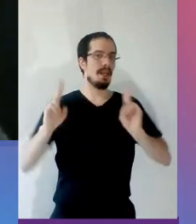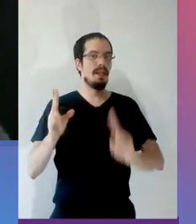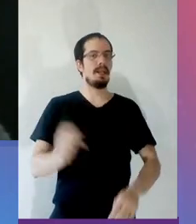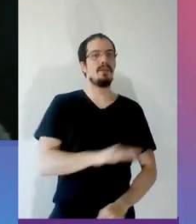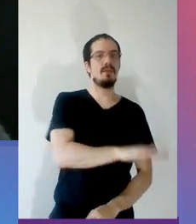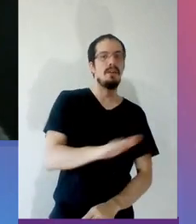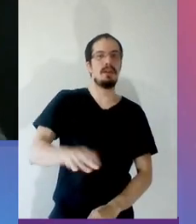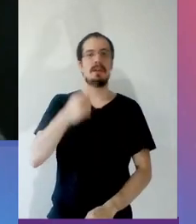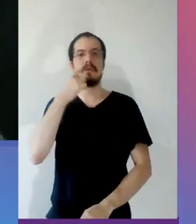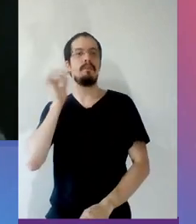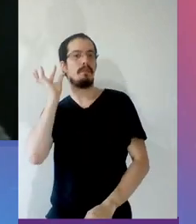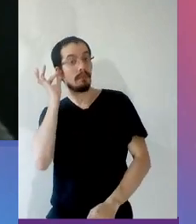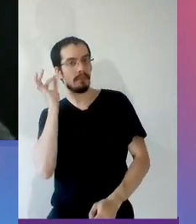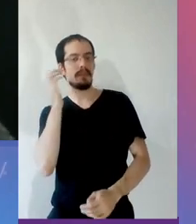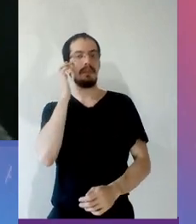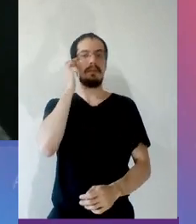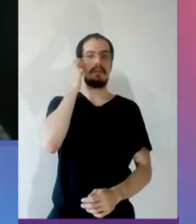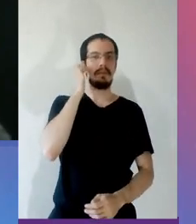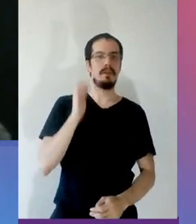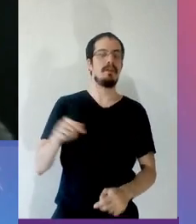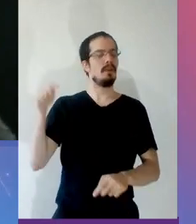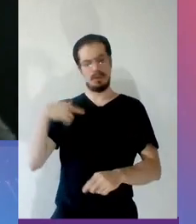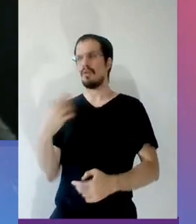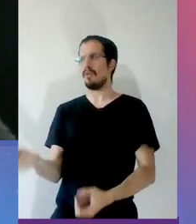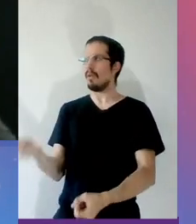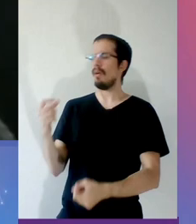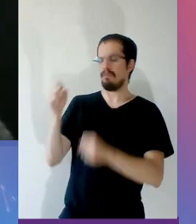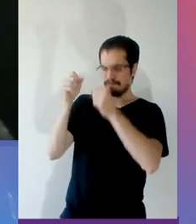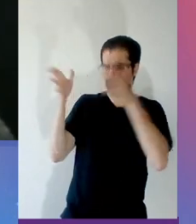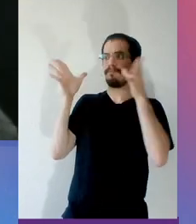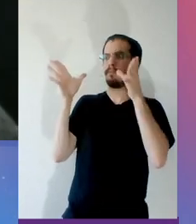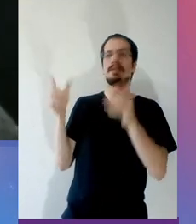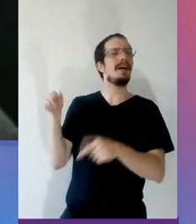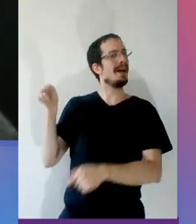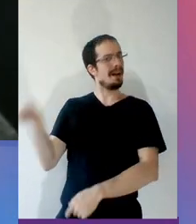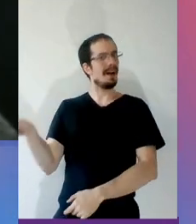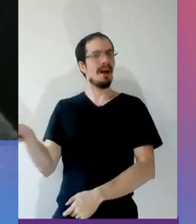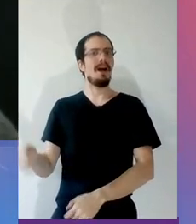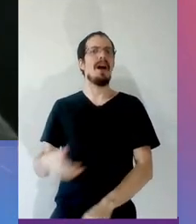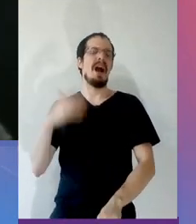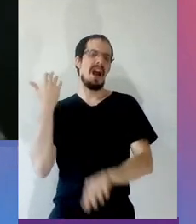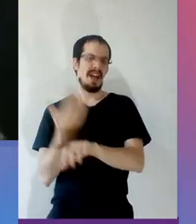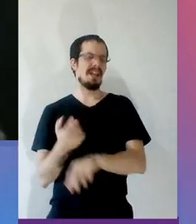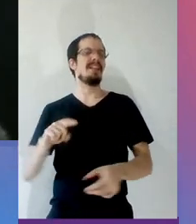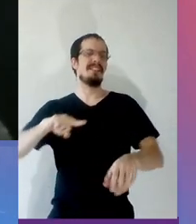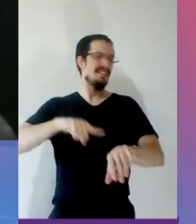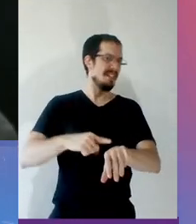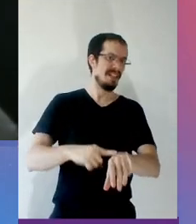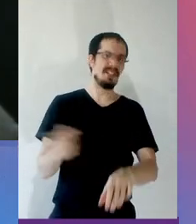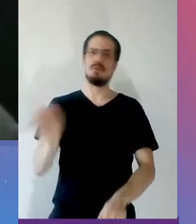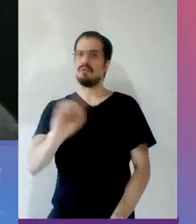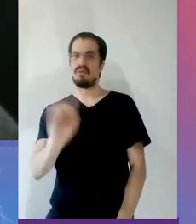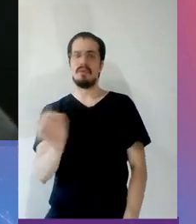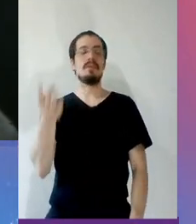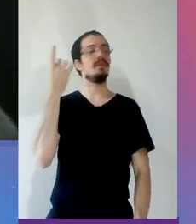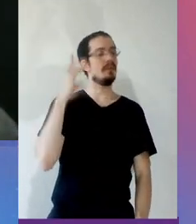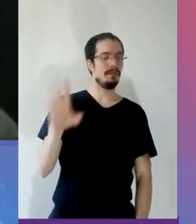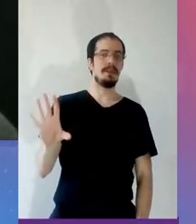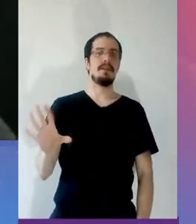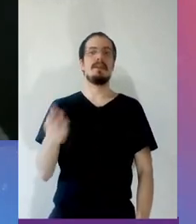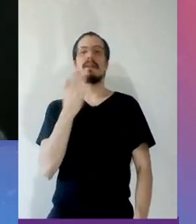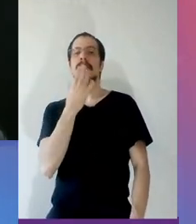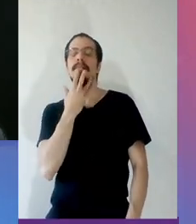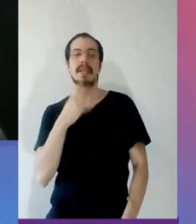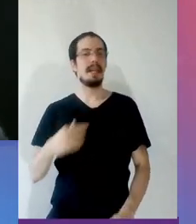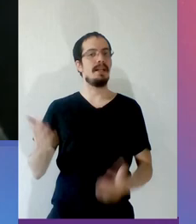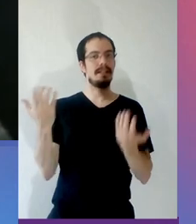que nosotros no solo tenemos que ser técnicos y saber lo que sabemos y hacer